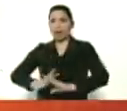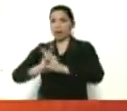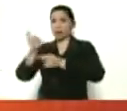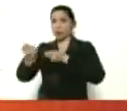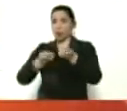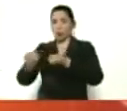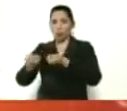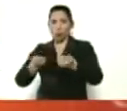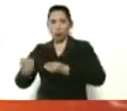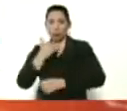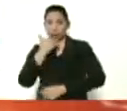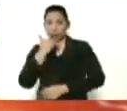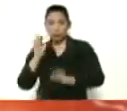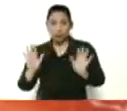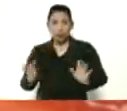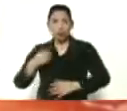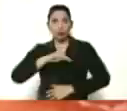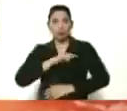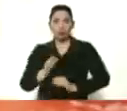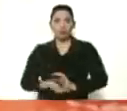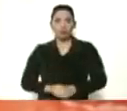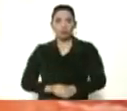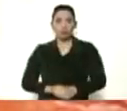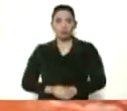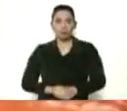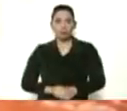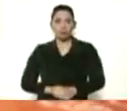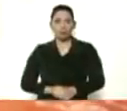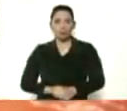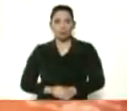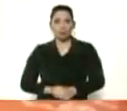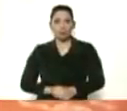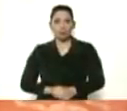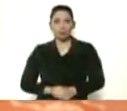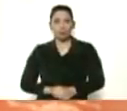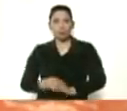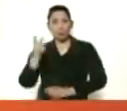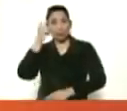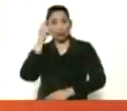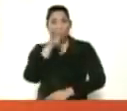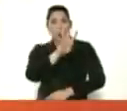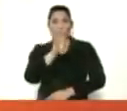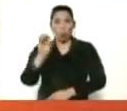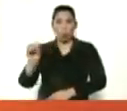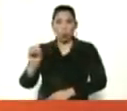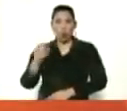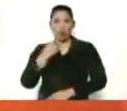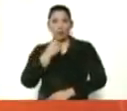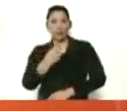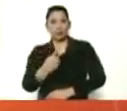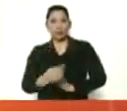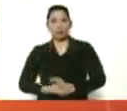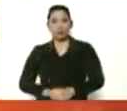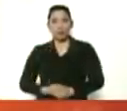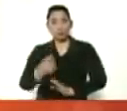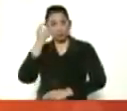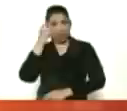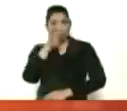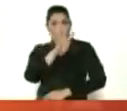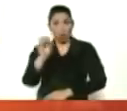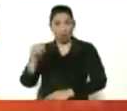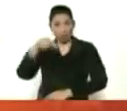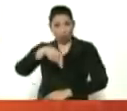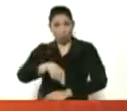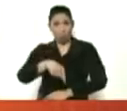controlados. Y bueno, estamos en el día 40 diciendo, en el día 40